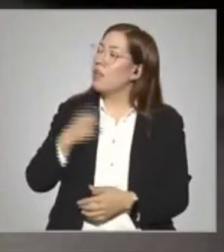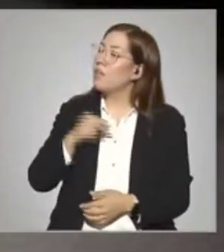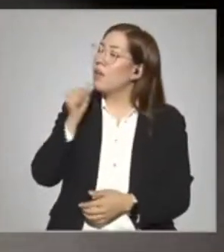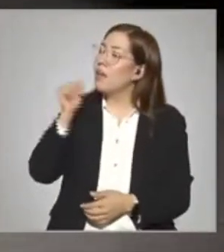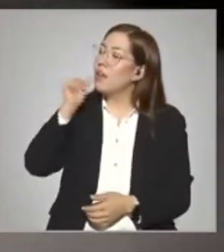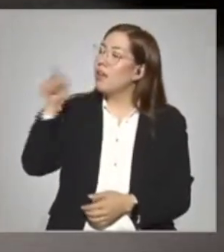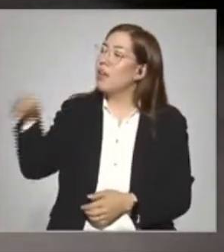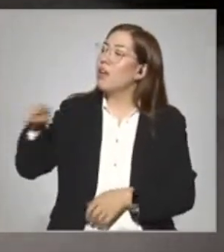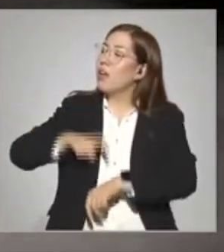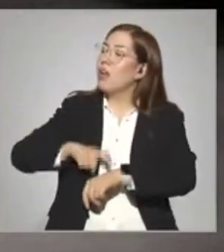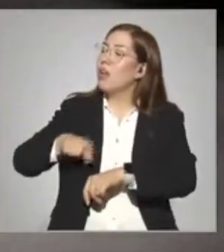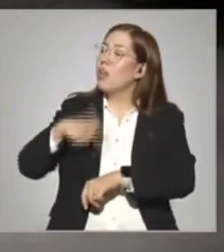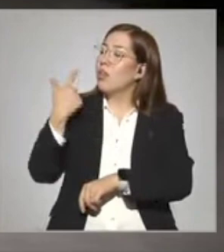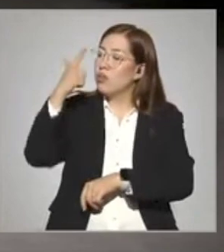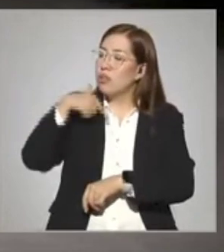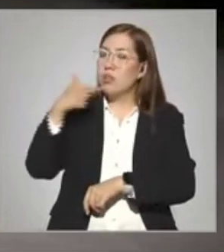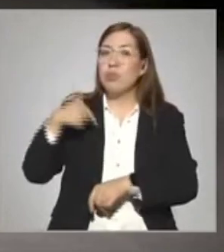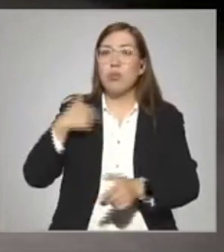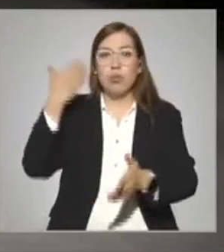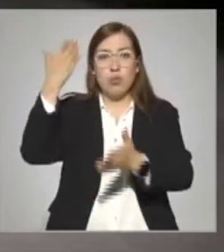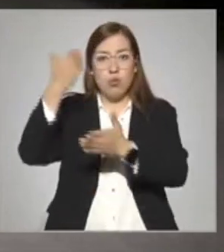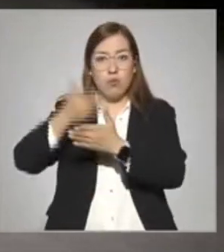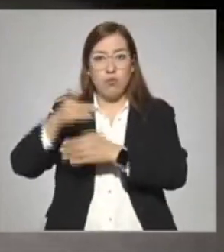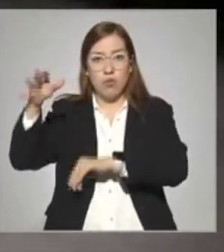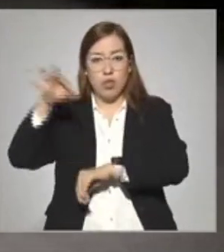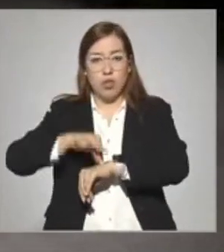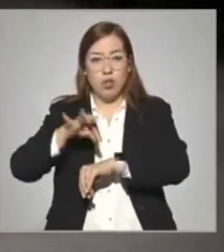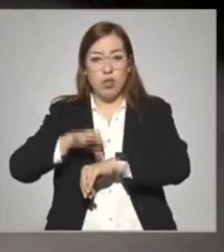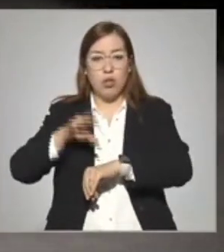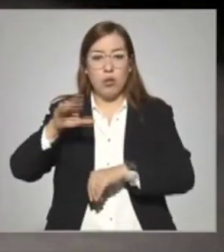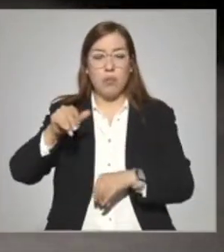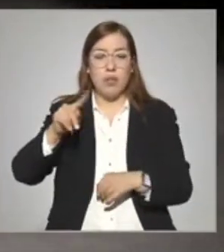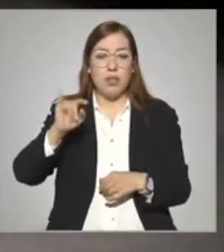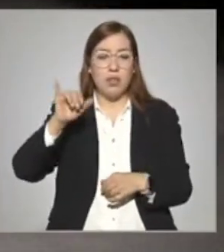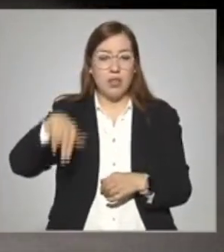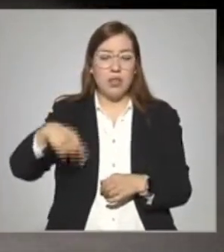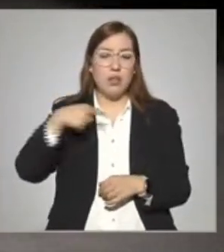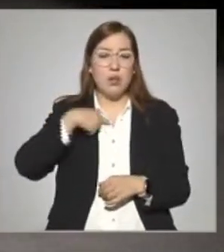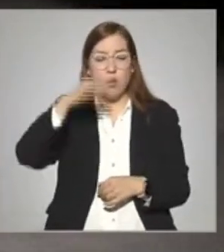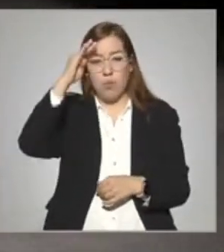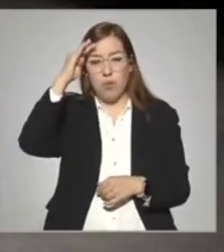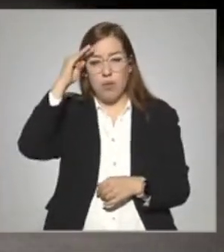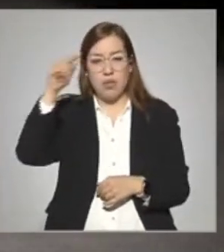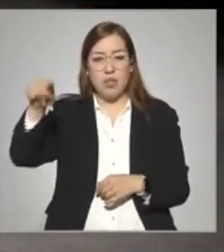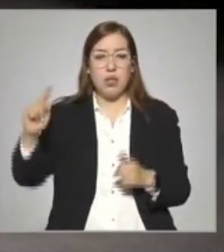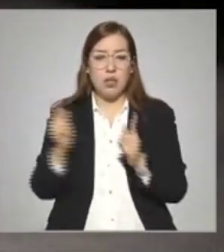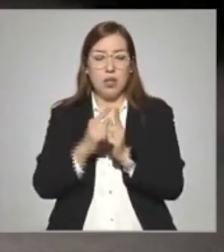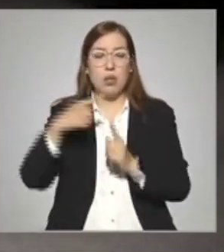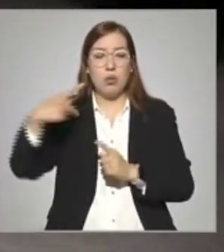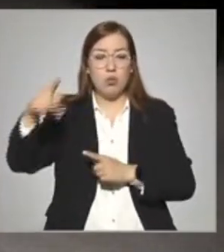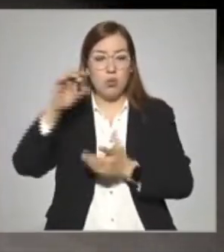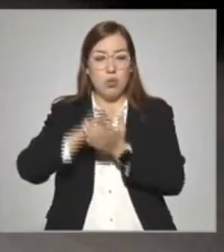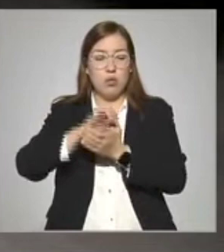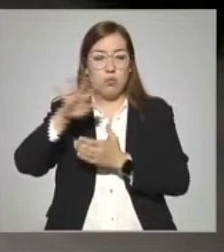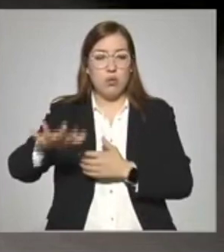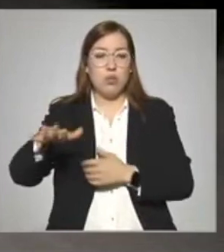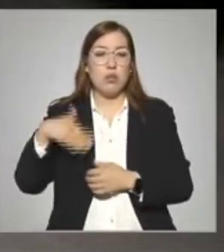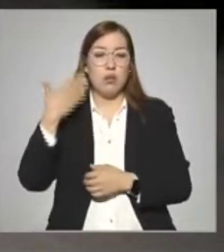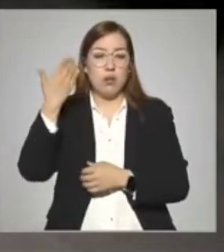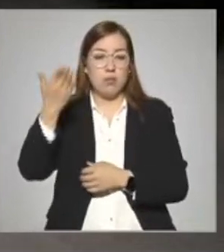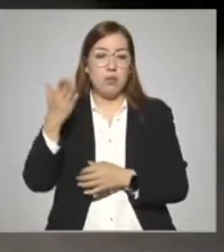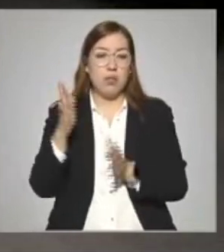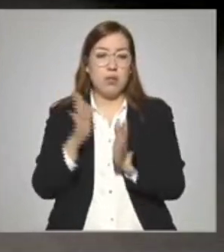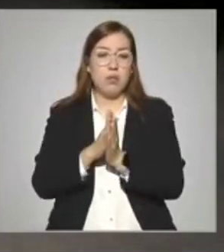12 de la noche? Fui al departamento del doctor Matthew. ¿Y a qué fue? Pensaba encontrarlo a él o a su esposa y pedirles un poco